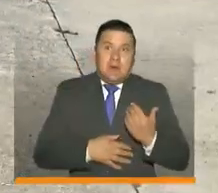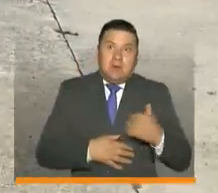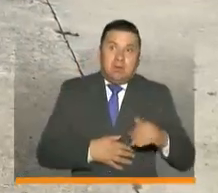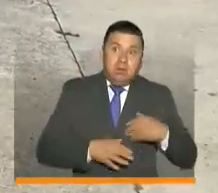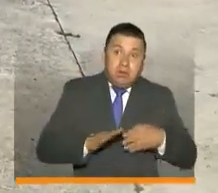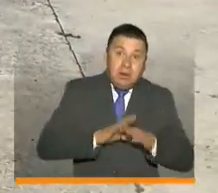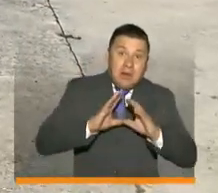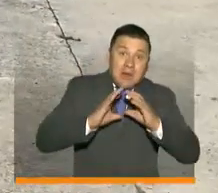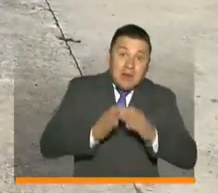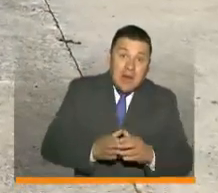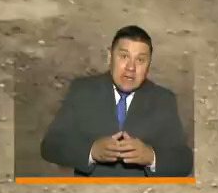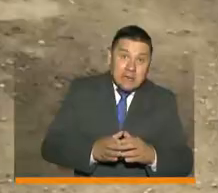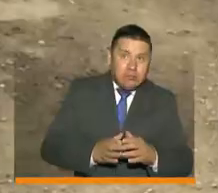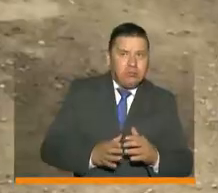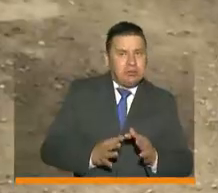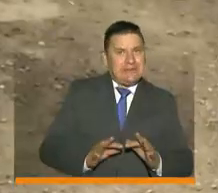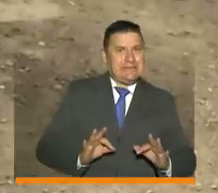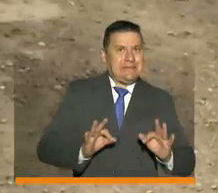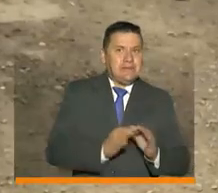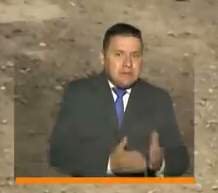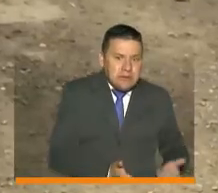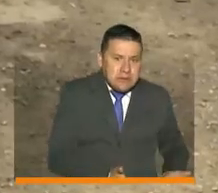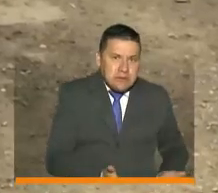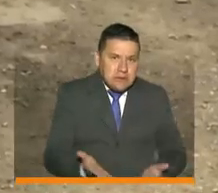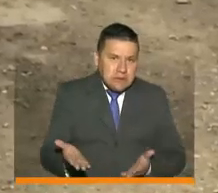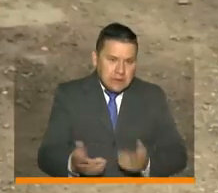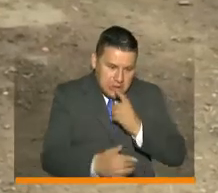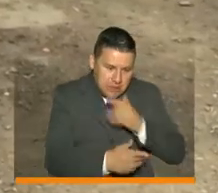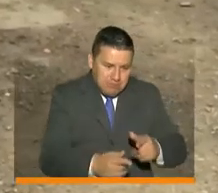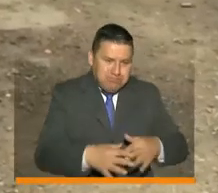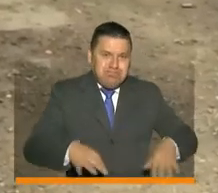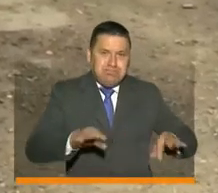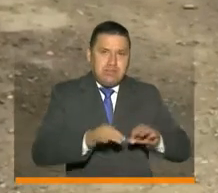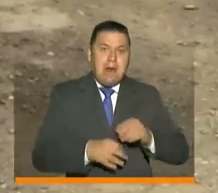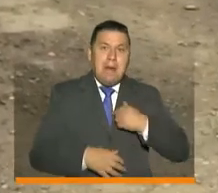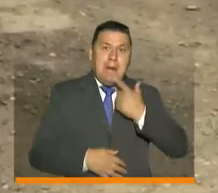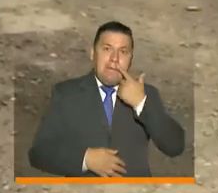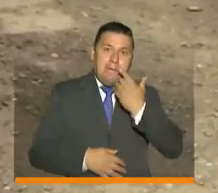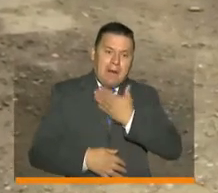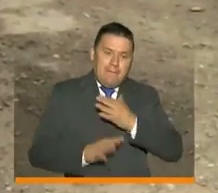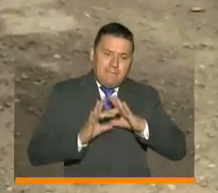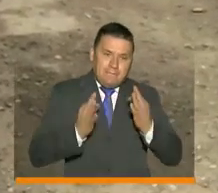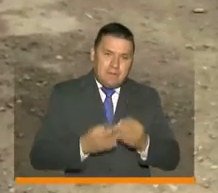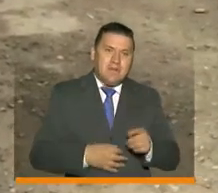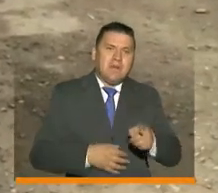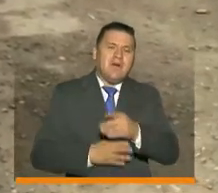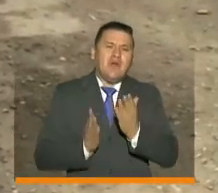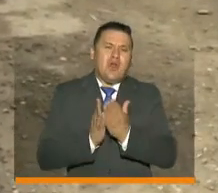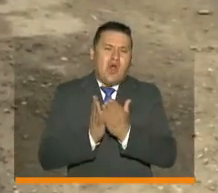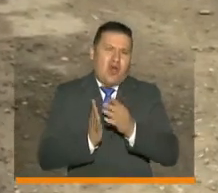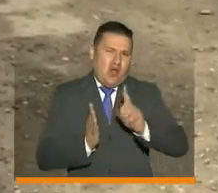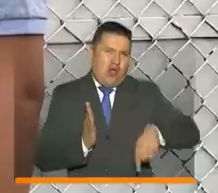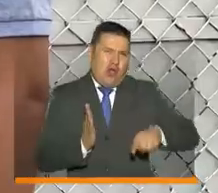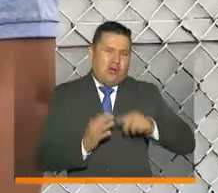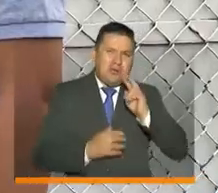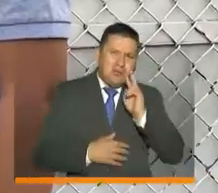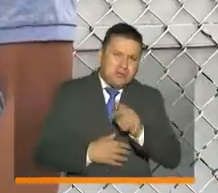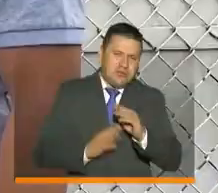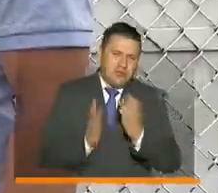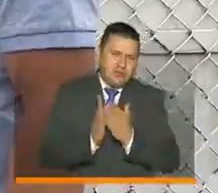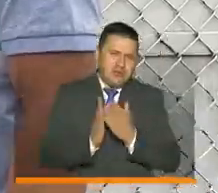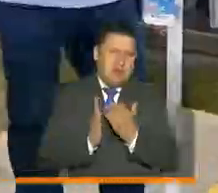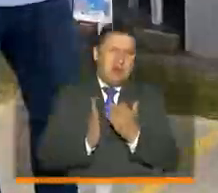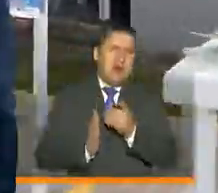nuevamente a clases porque es muy importante tanto como para ellos como para nosotros los padres. Empezando por lo que el colegio está contando con todos